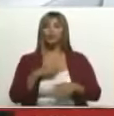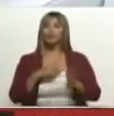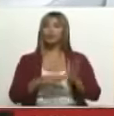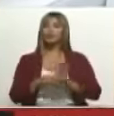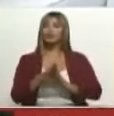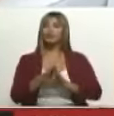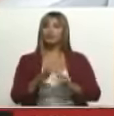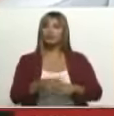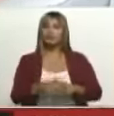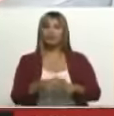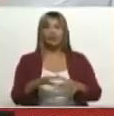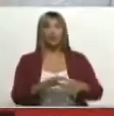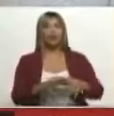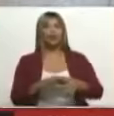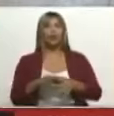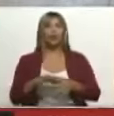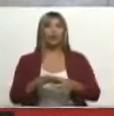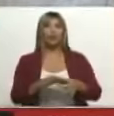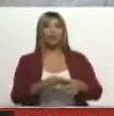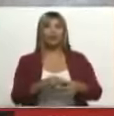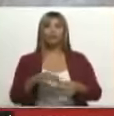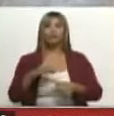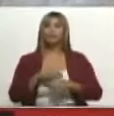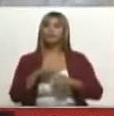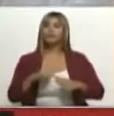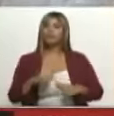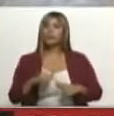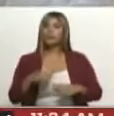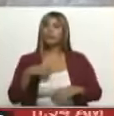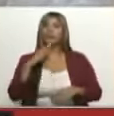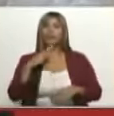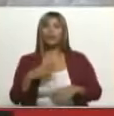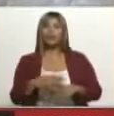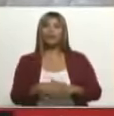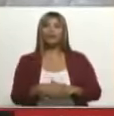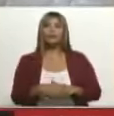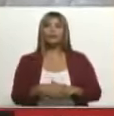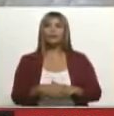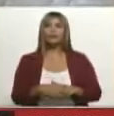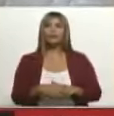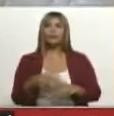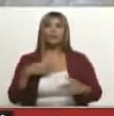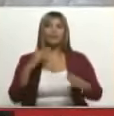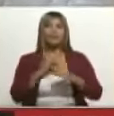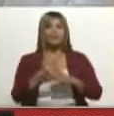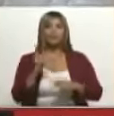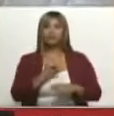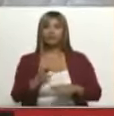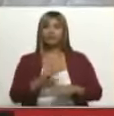avanzando, en unión cívico-militar, avanzando, sin detenernos. Unión